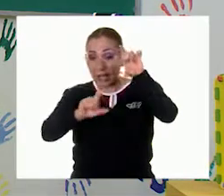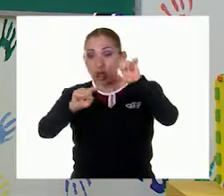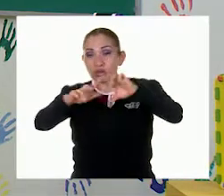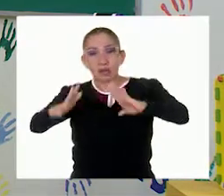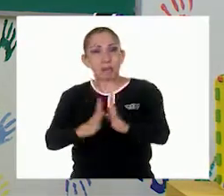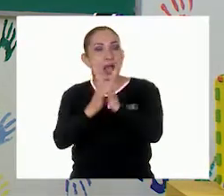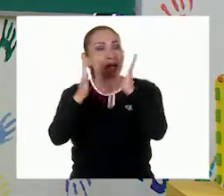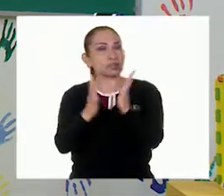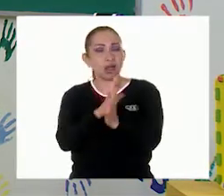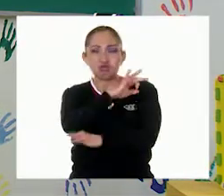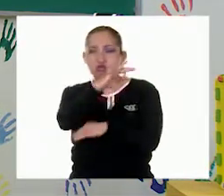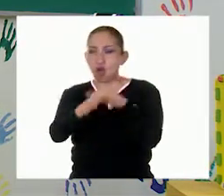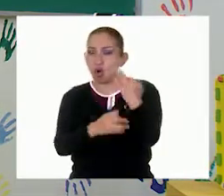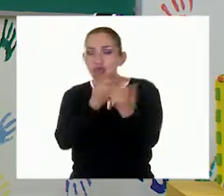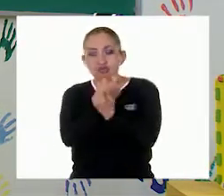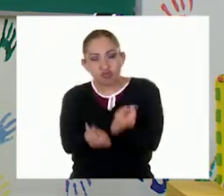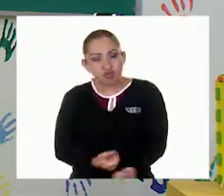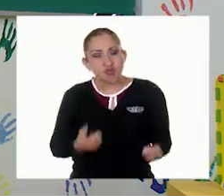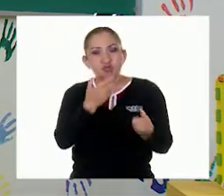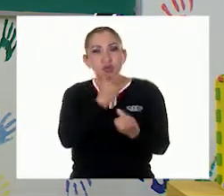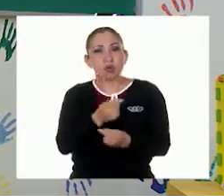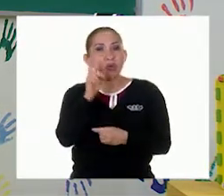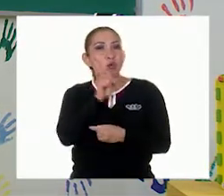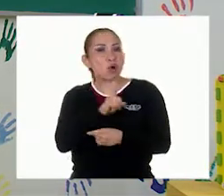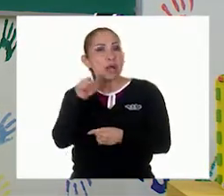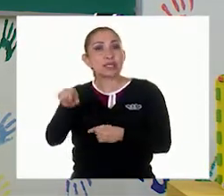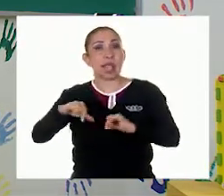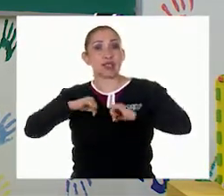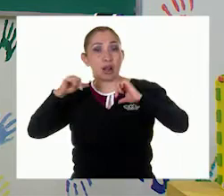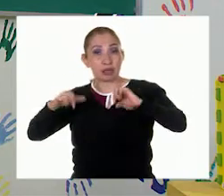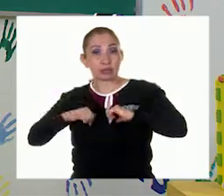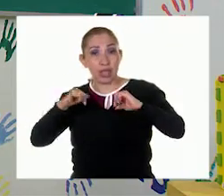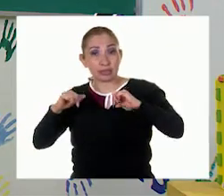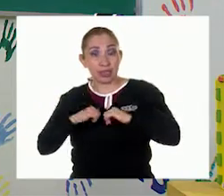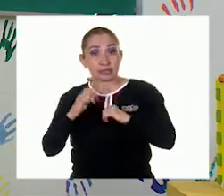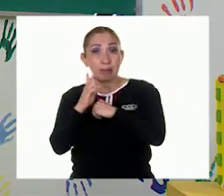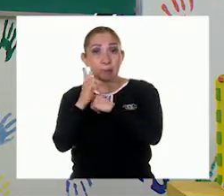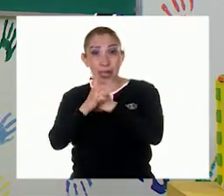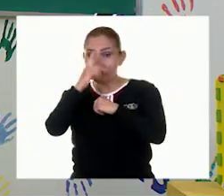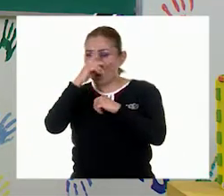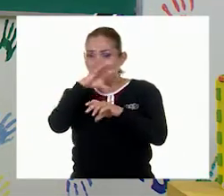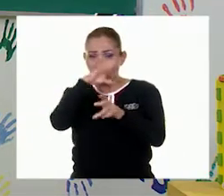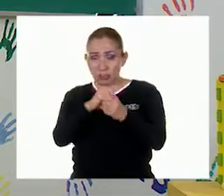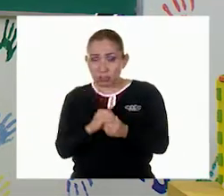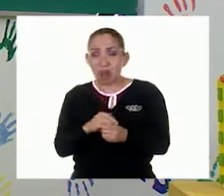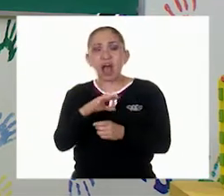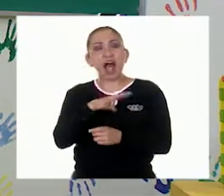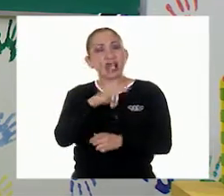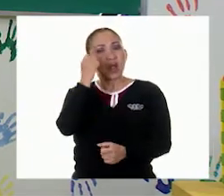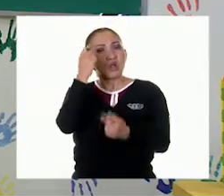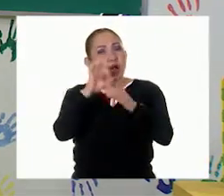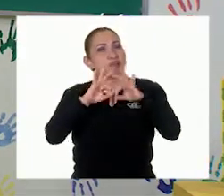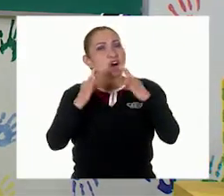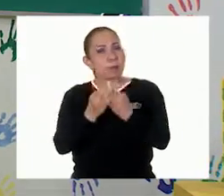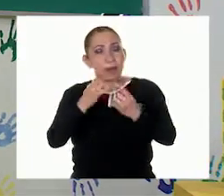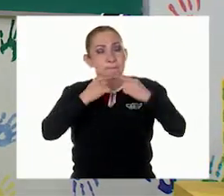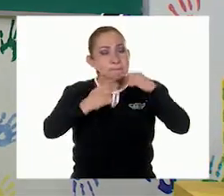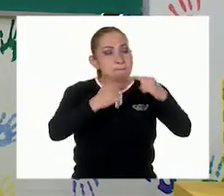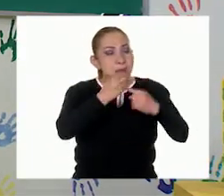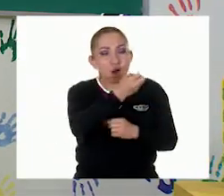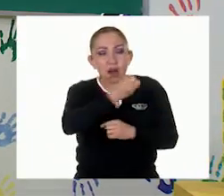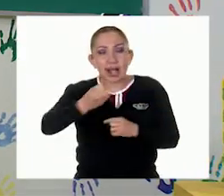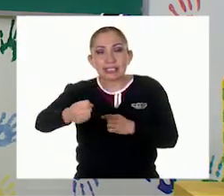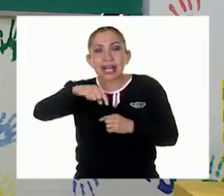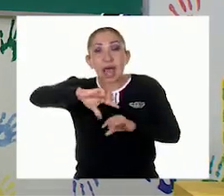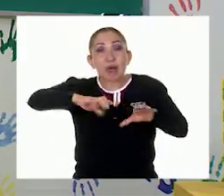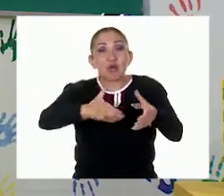participar todas las niñas y los niños y adolescentes del país, existen ciertas formas de organización en